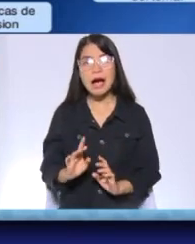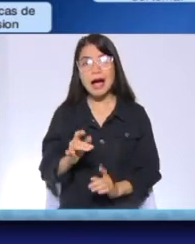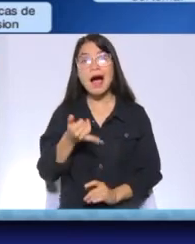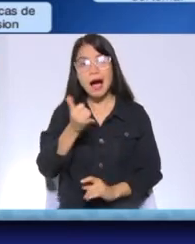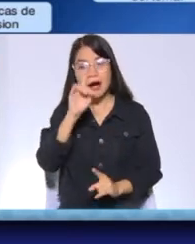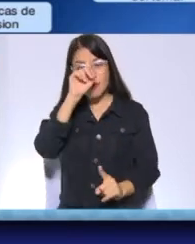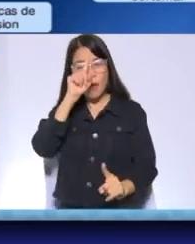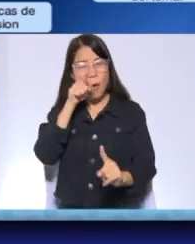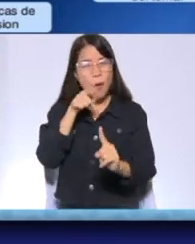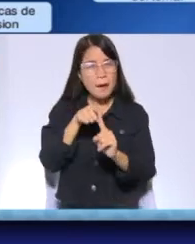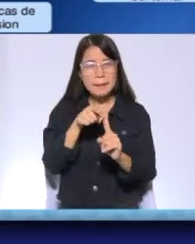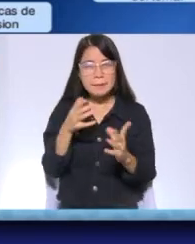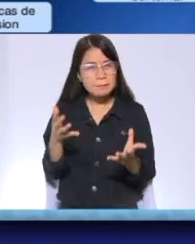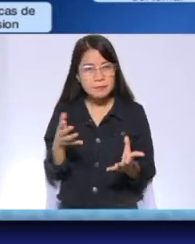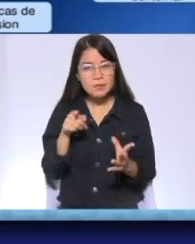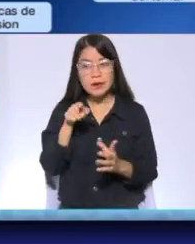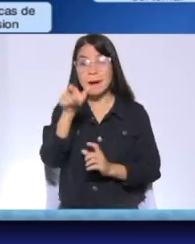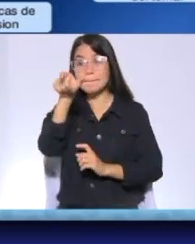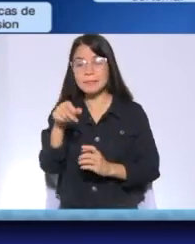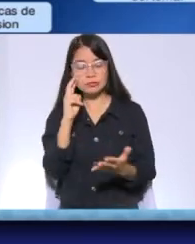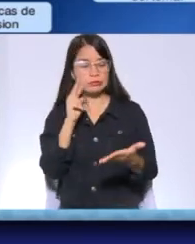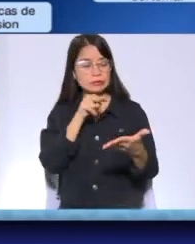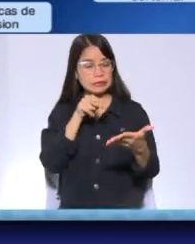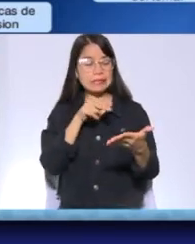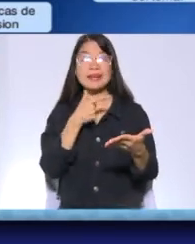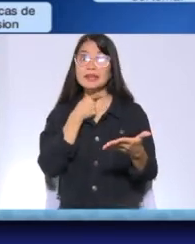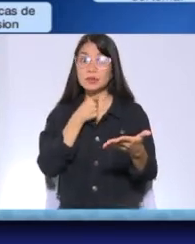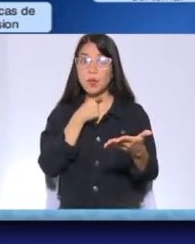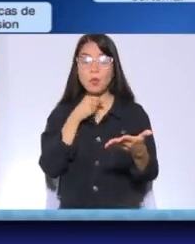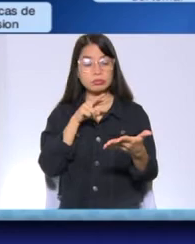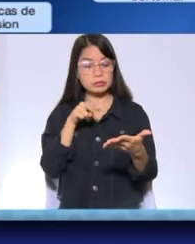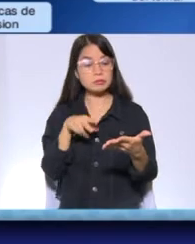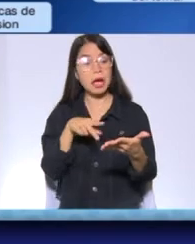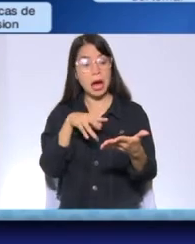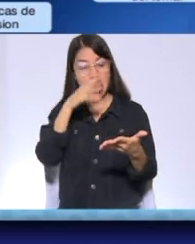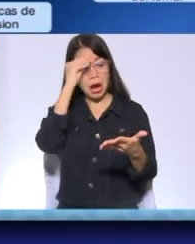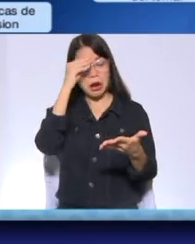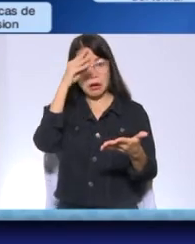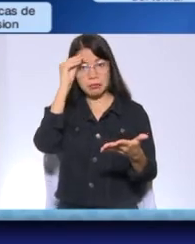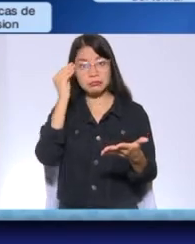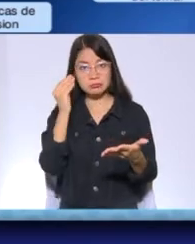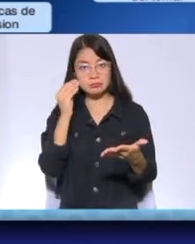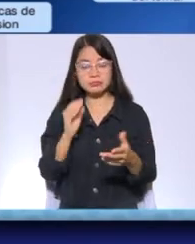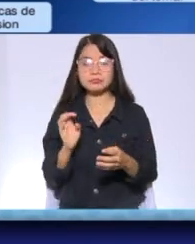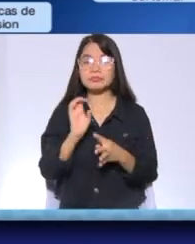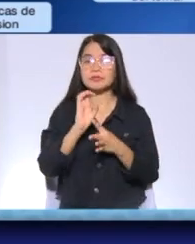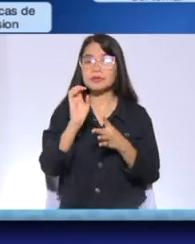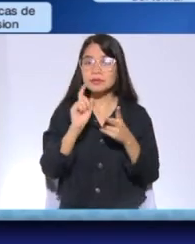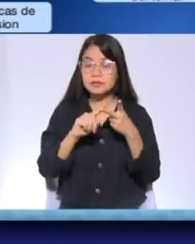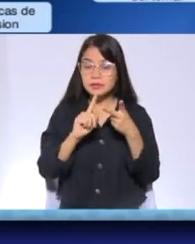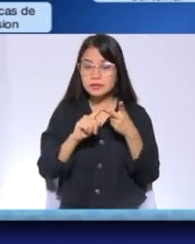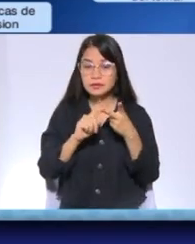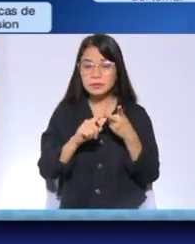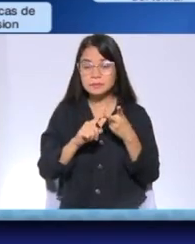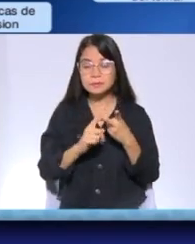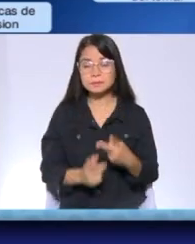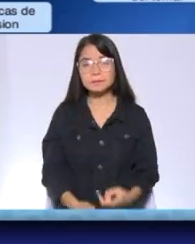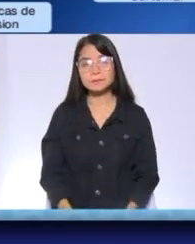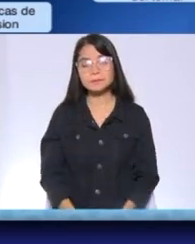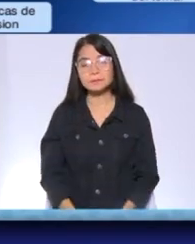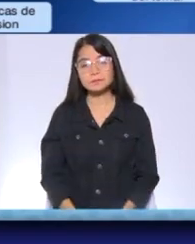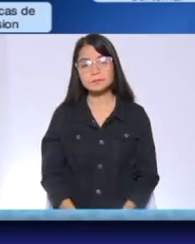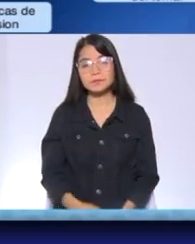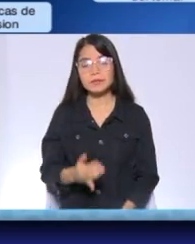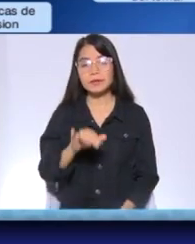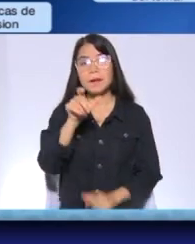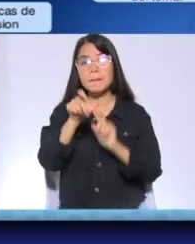que es persuadir a la persona que lo está leyendo. Y entre sus características generales es que hay un emisor que va dirigido